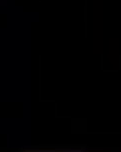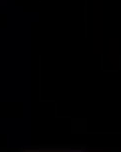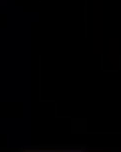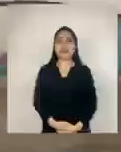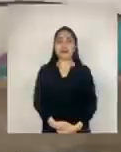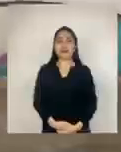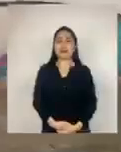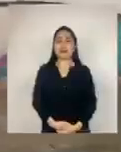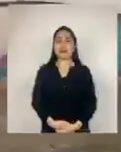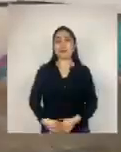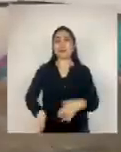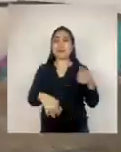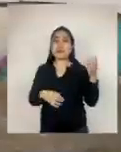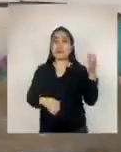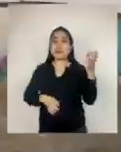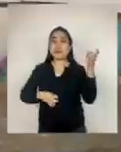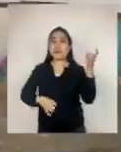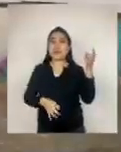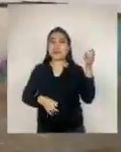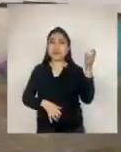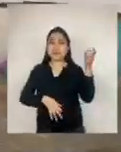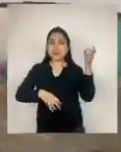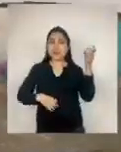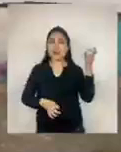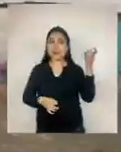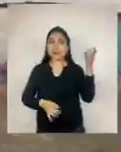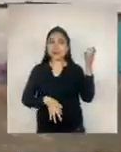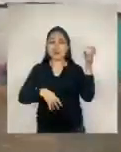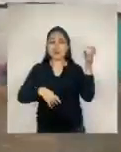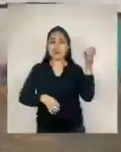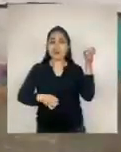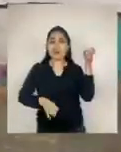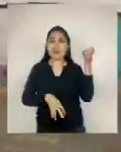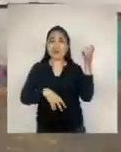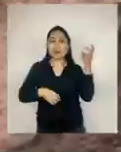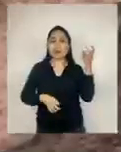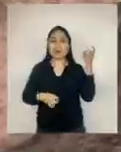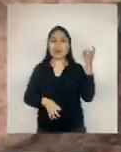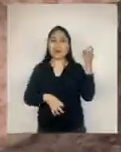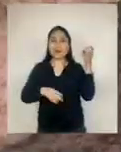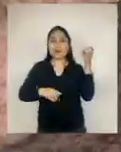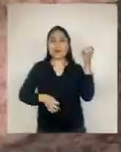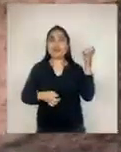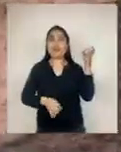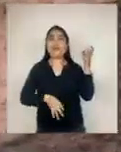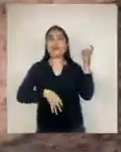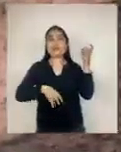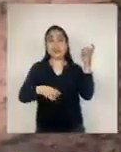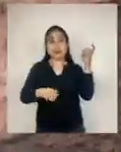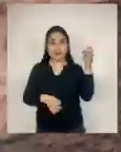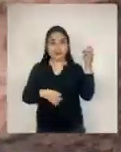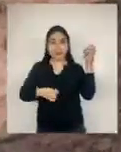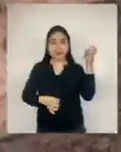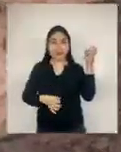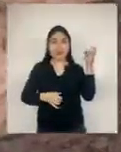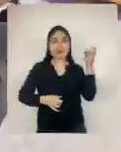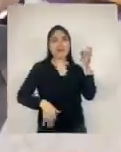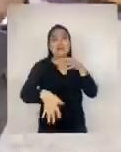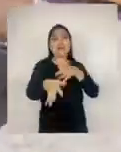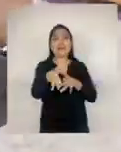maravilloso, en el Maipo, los Maitenes, y realmente nos encontramos con el agua. Y el agua obviamente nos